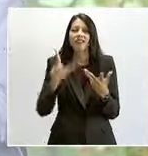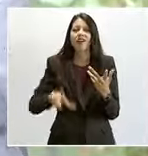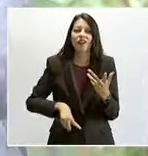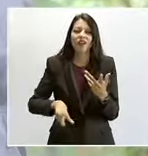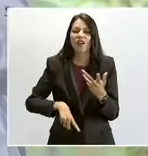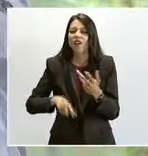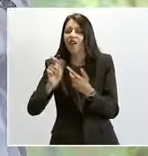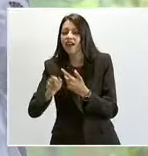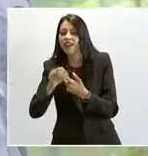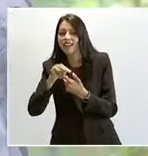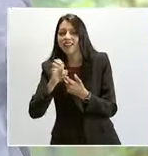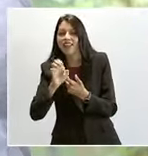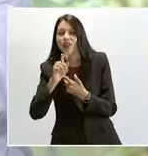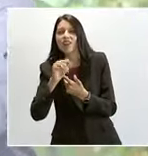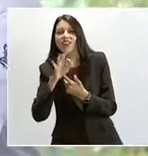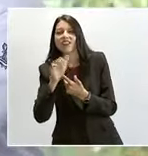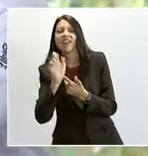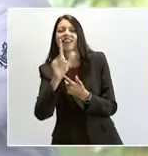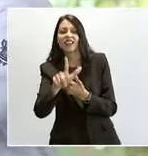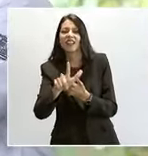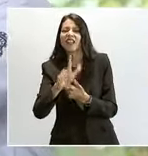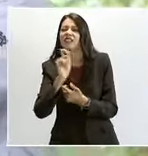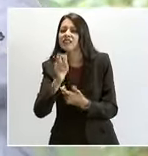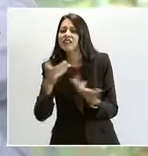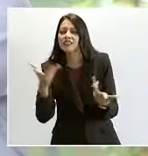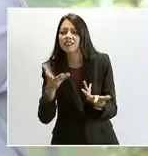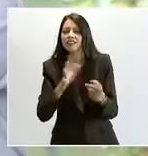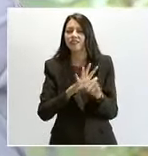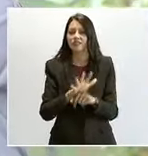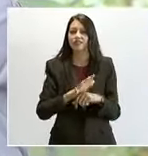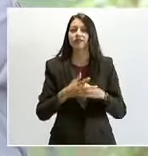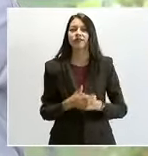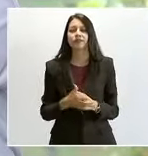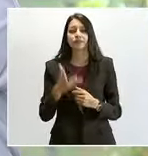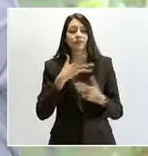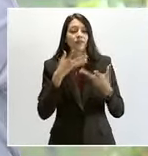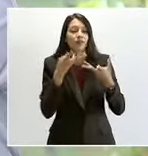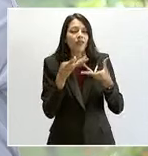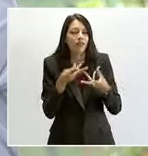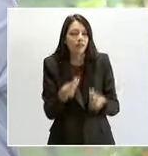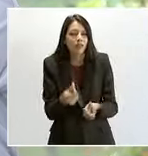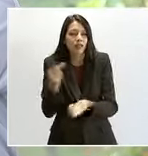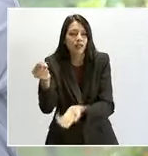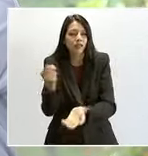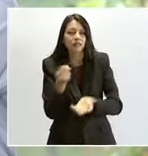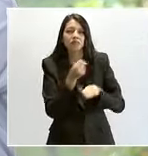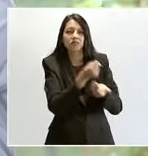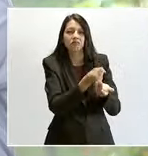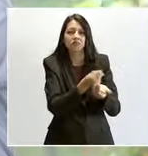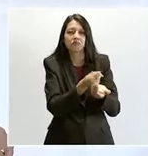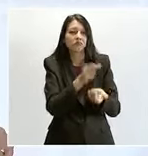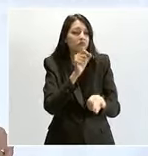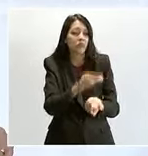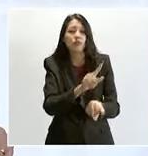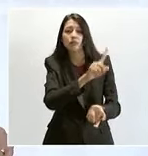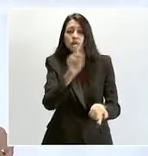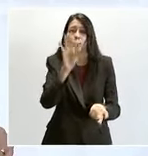hubiera metido hubiera gastado no invertido los mismos